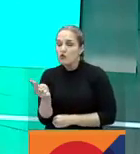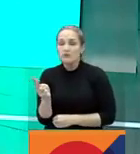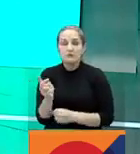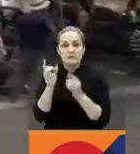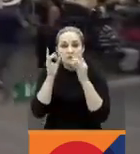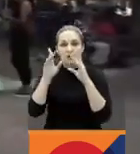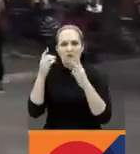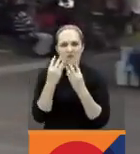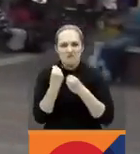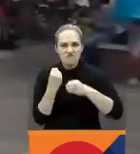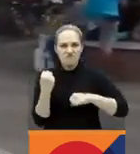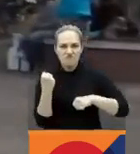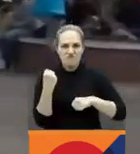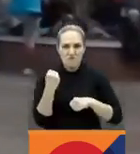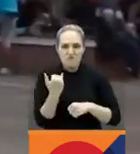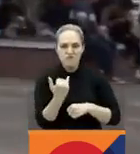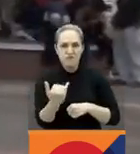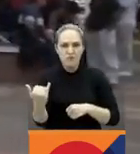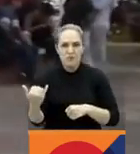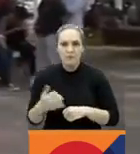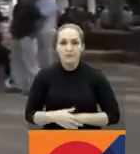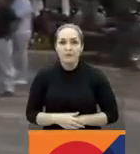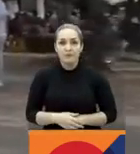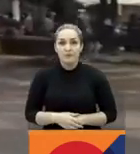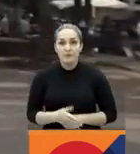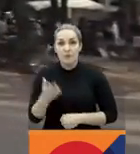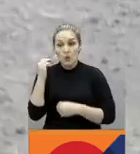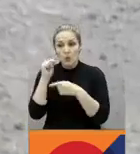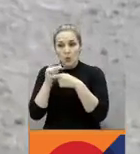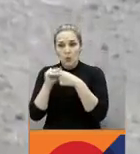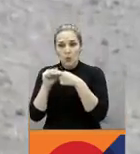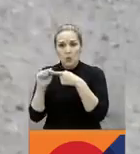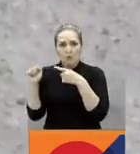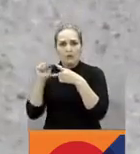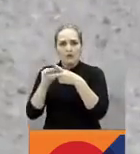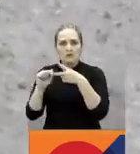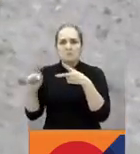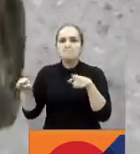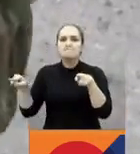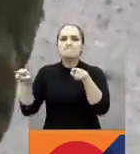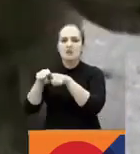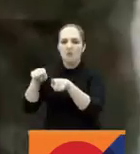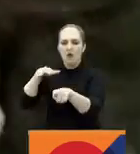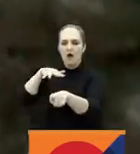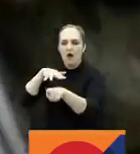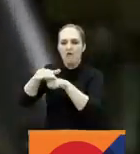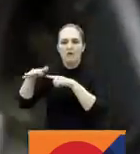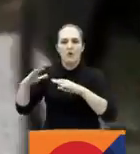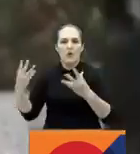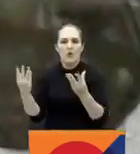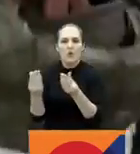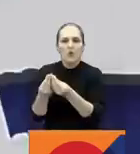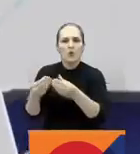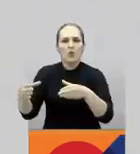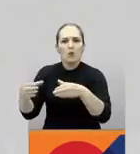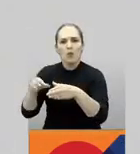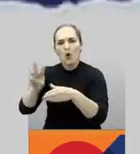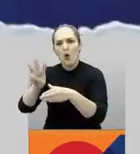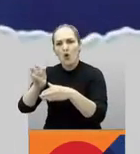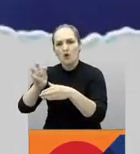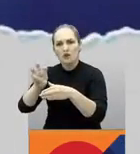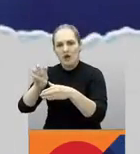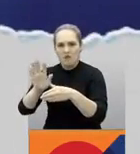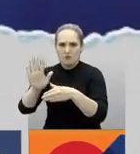ilegales. En menos de 15 días se registra un nuevo atentado contra miembros de la 8ª División del Ejército, esta vez en el municipio de Tame,